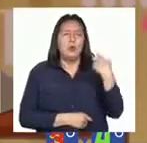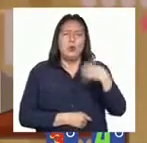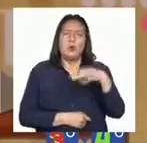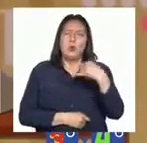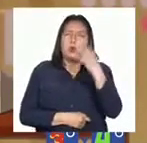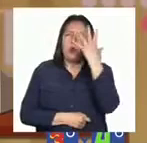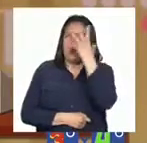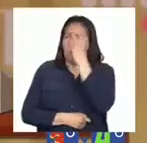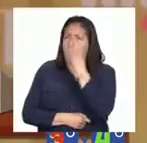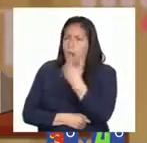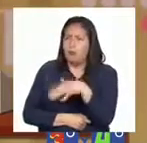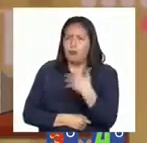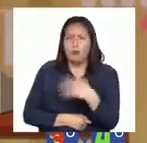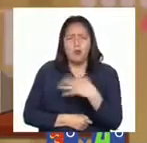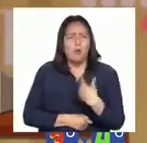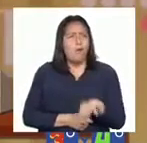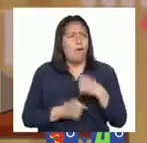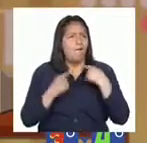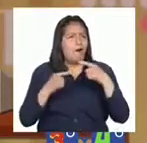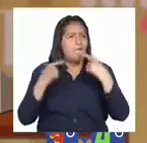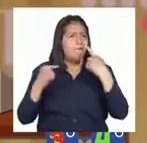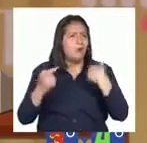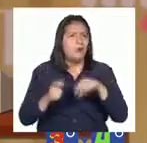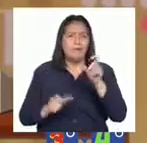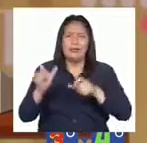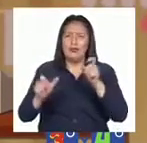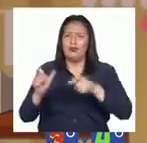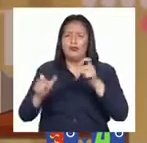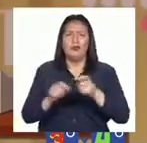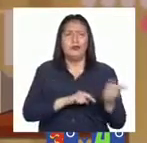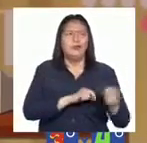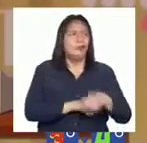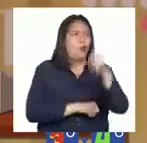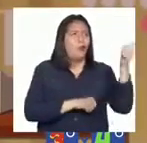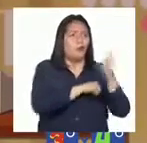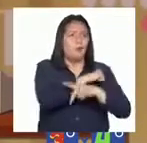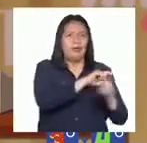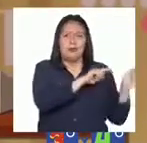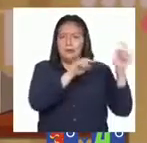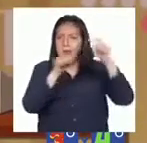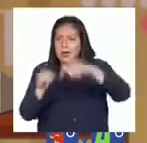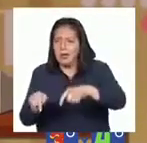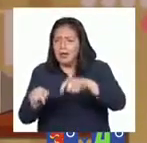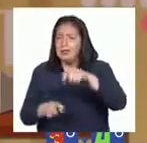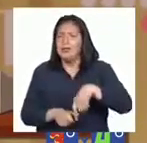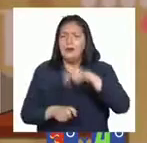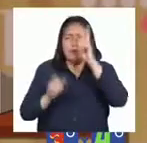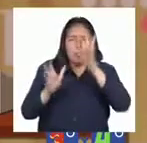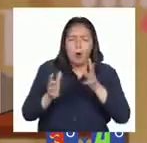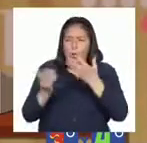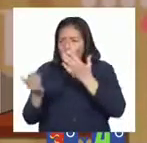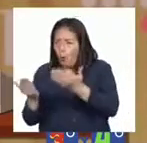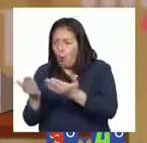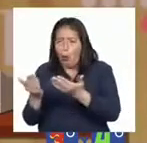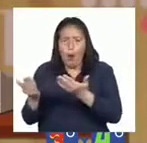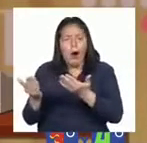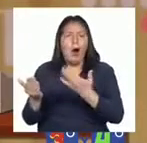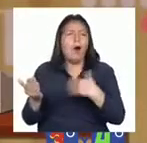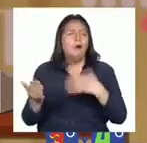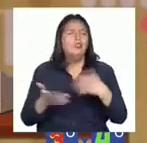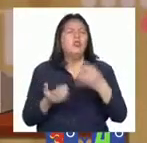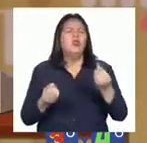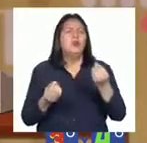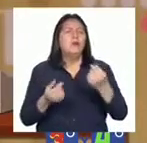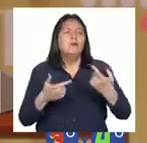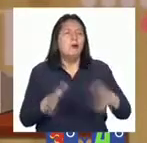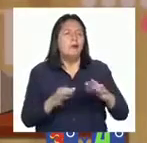hermosos tejidos son muy populares entre los visitantes extranjeros y nacionales. Ellos se realizan sobre la base de lana